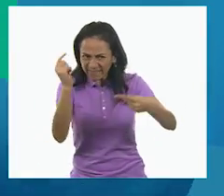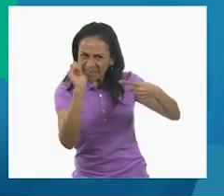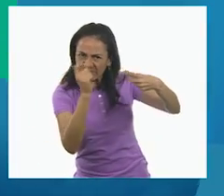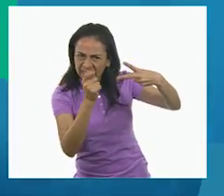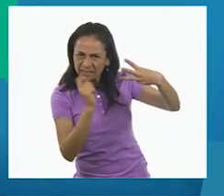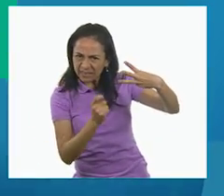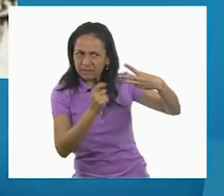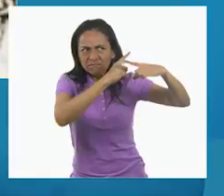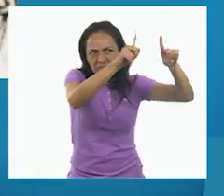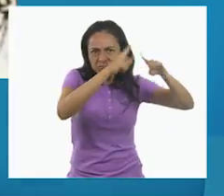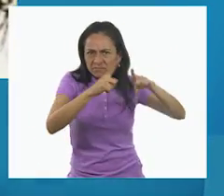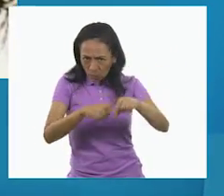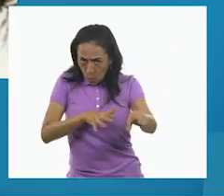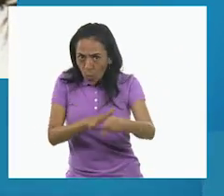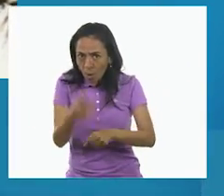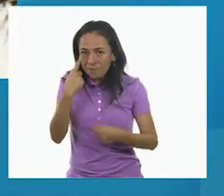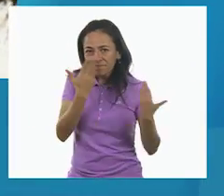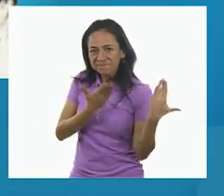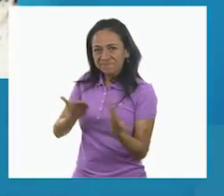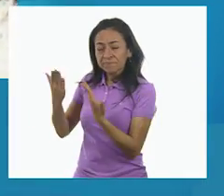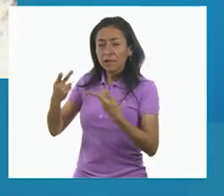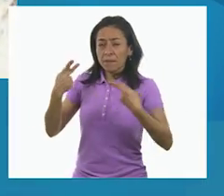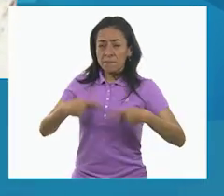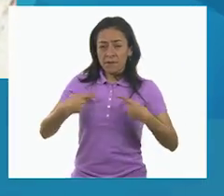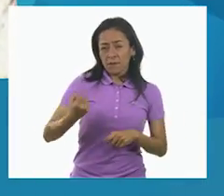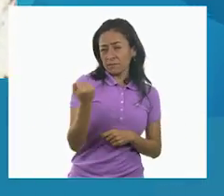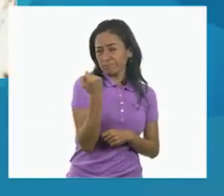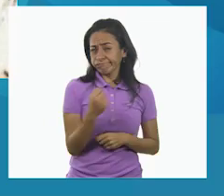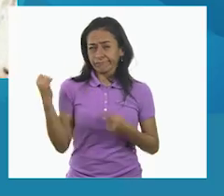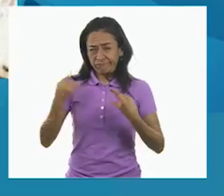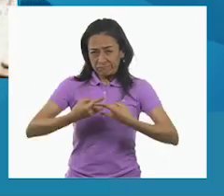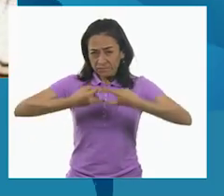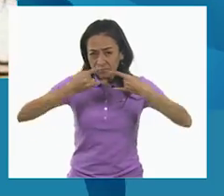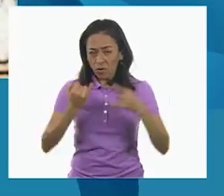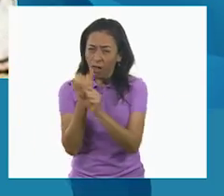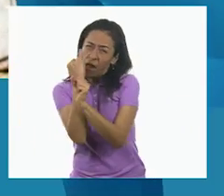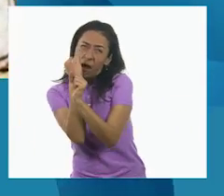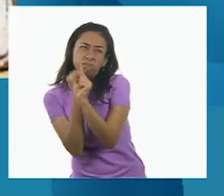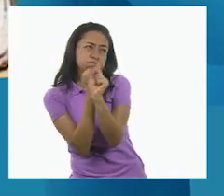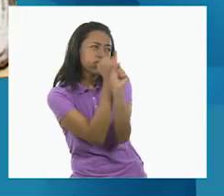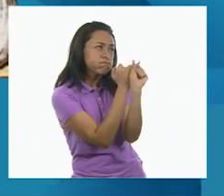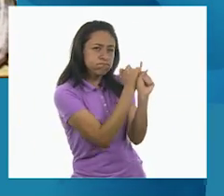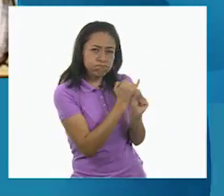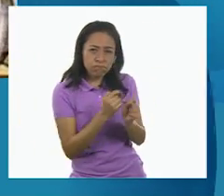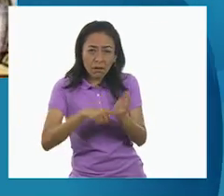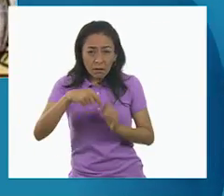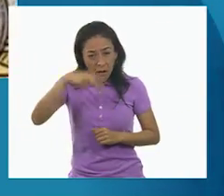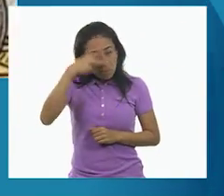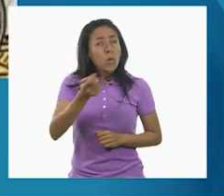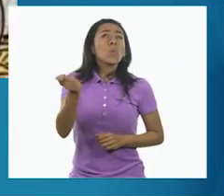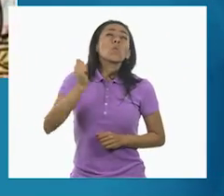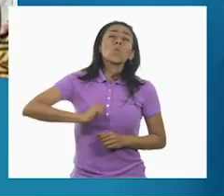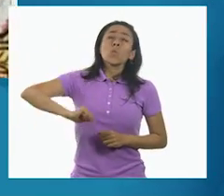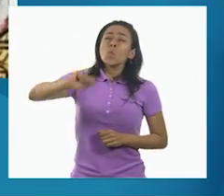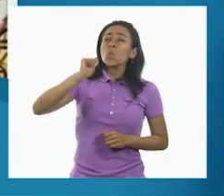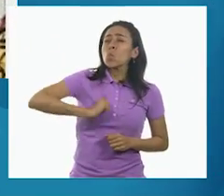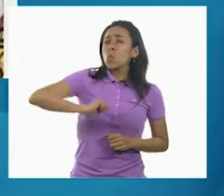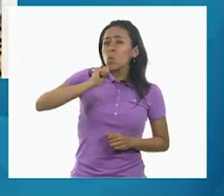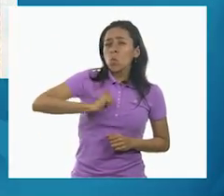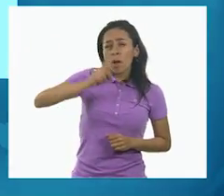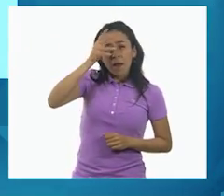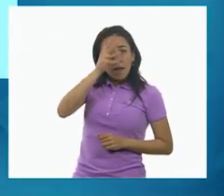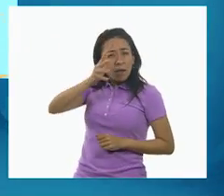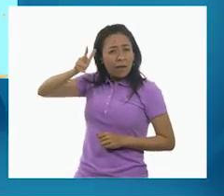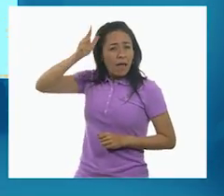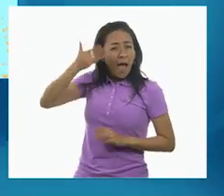Veámoslo. Los historiadores que se han dedicado al estudio del México prehispánico consideran que en aquella